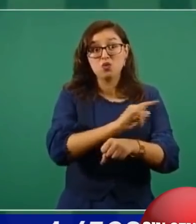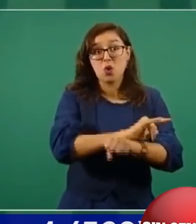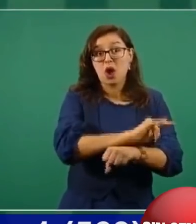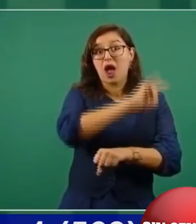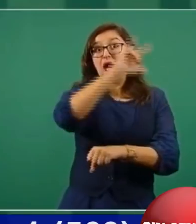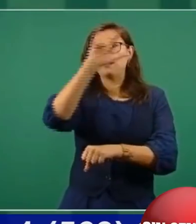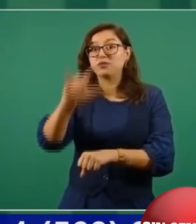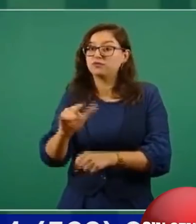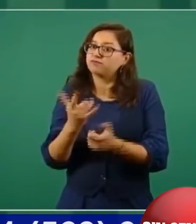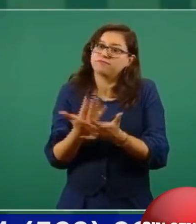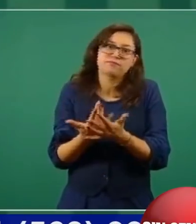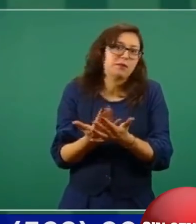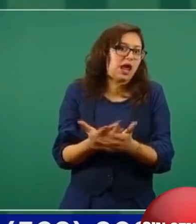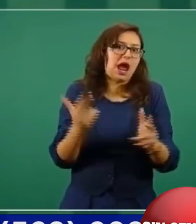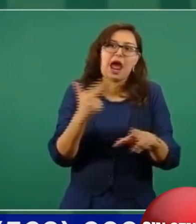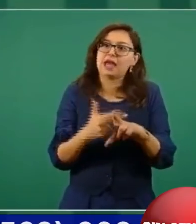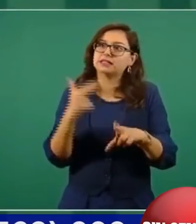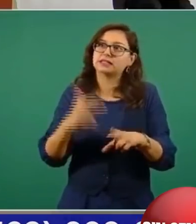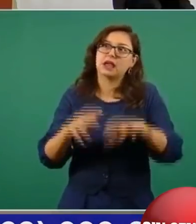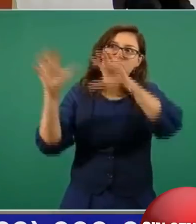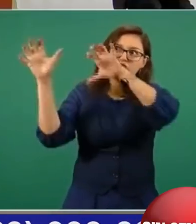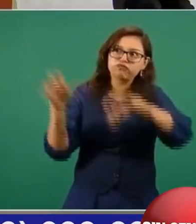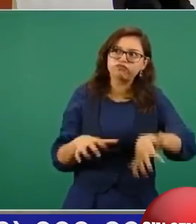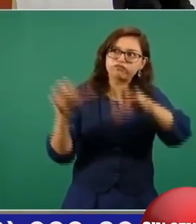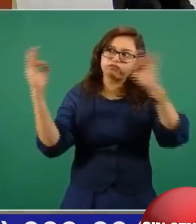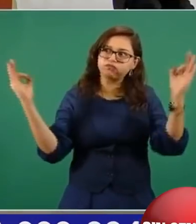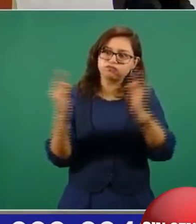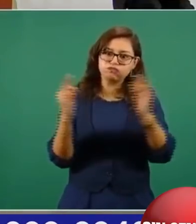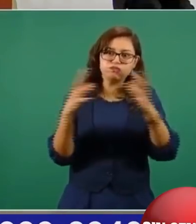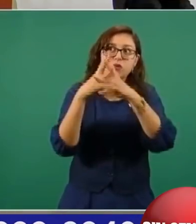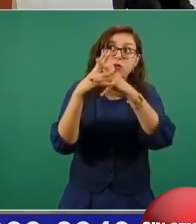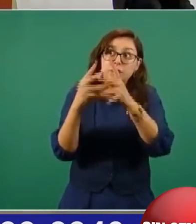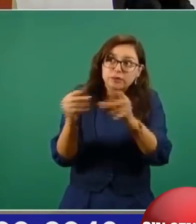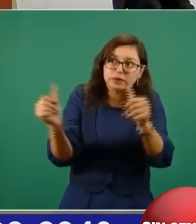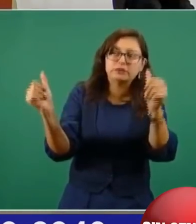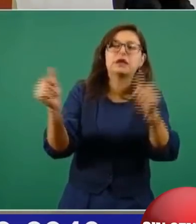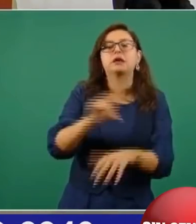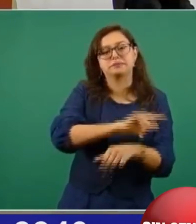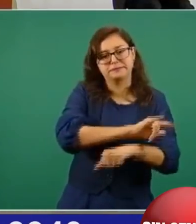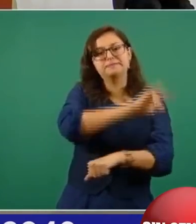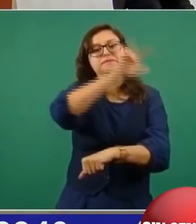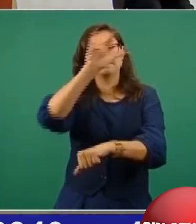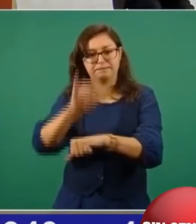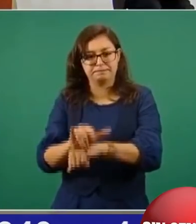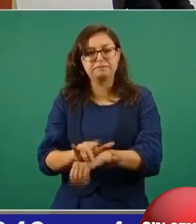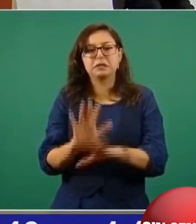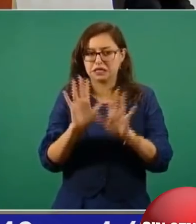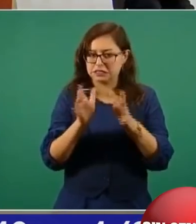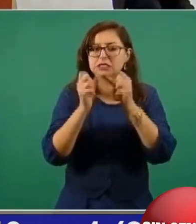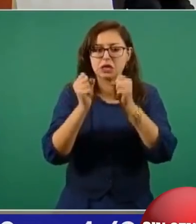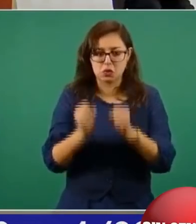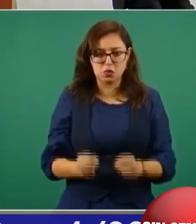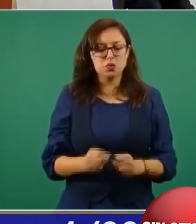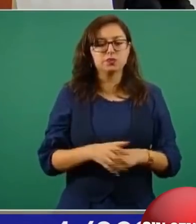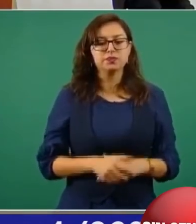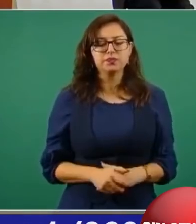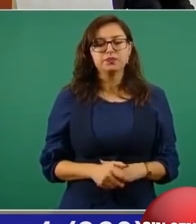logre vendrán y está preparado todo el operativo para recibirlas. La siguiente. Finalmente, los